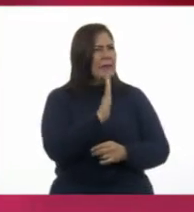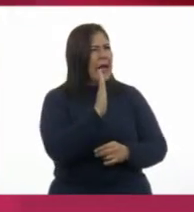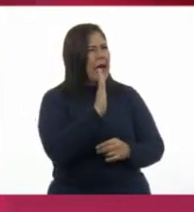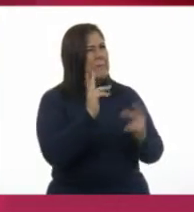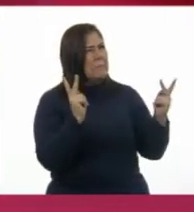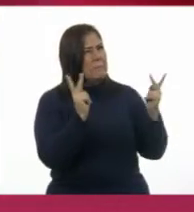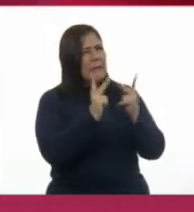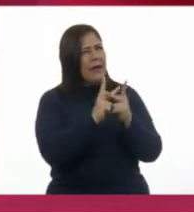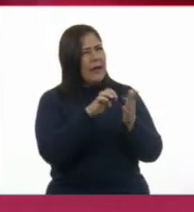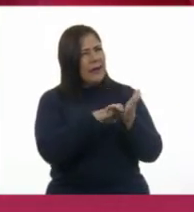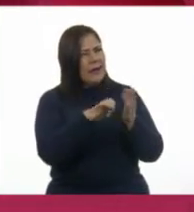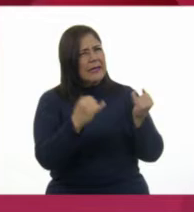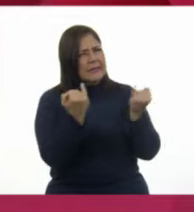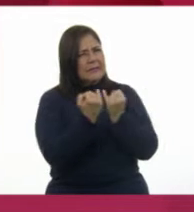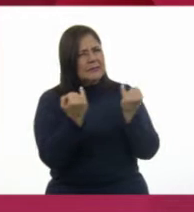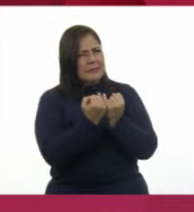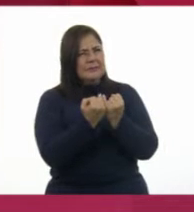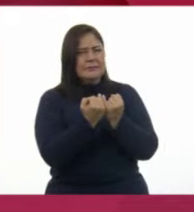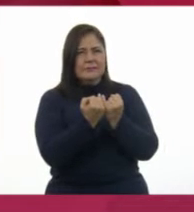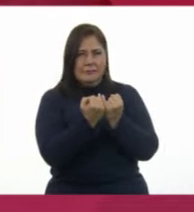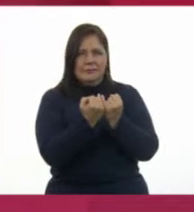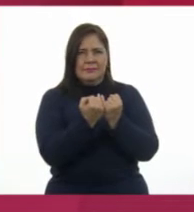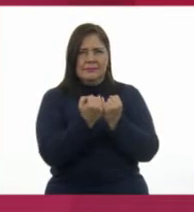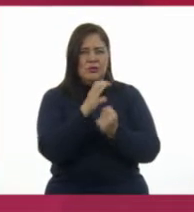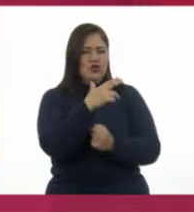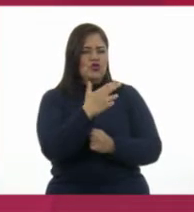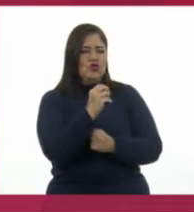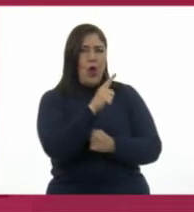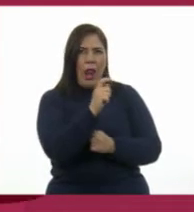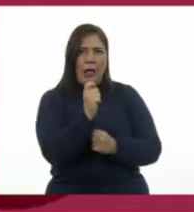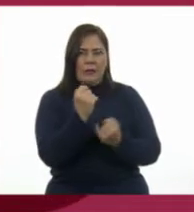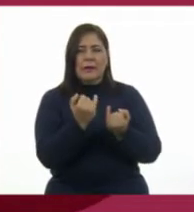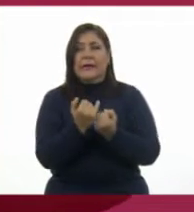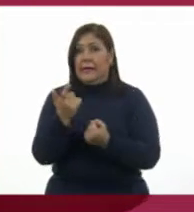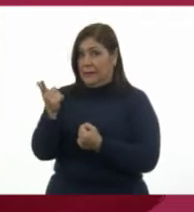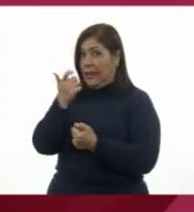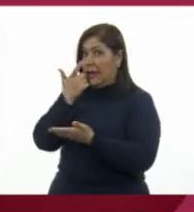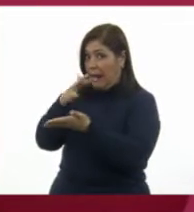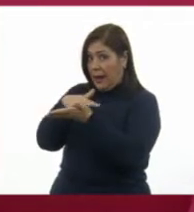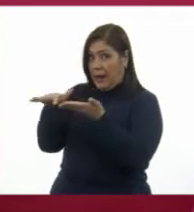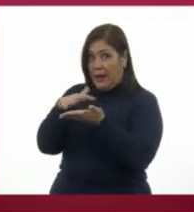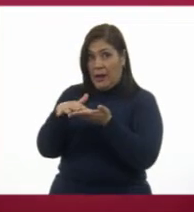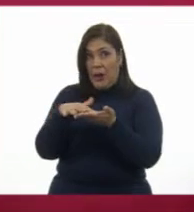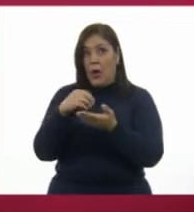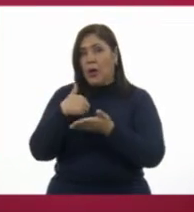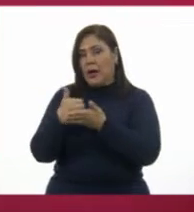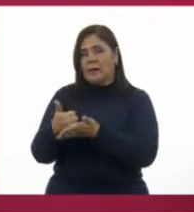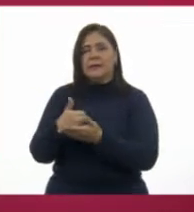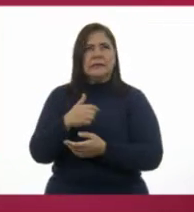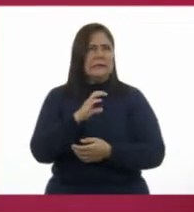de. Chol. ¿Sí? ¿Quieres leer o te ayudo? Chum. Chum.